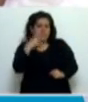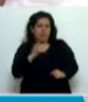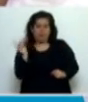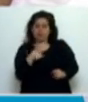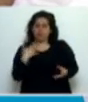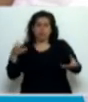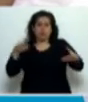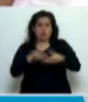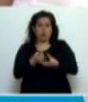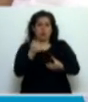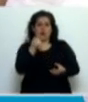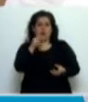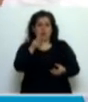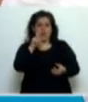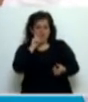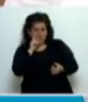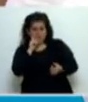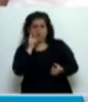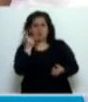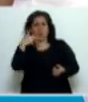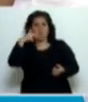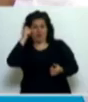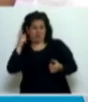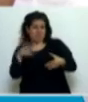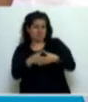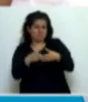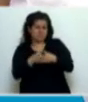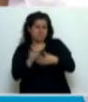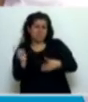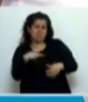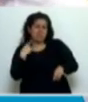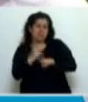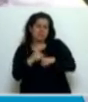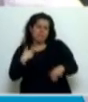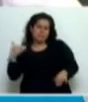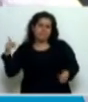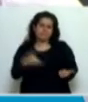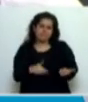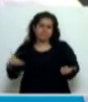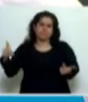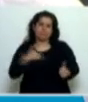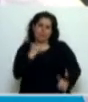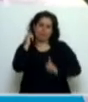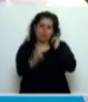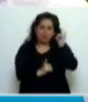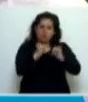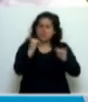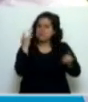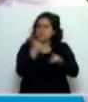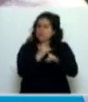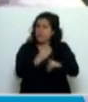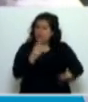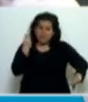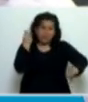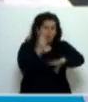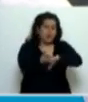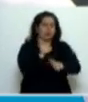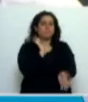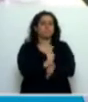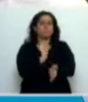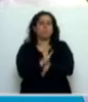coalición Cívica ARI y del Interbloque UNEN siempre hemos venido pregonando la posibilidad que todos estos cargos sean a través de un